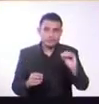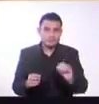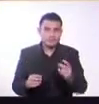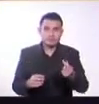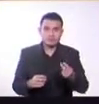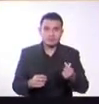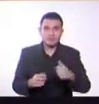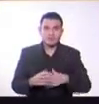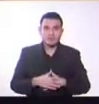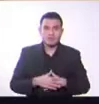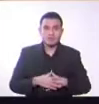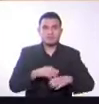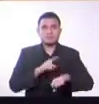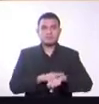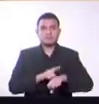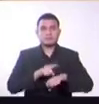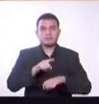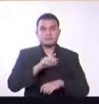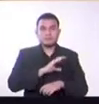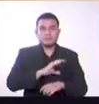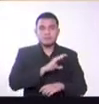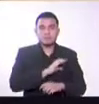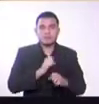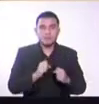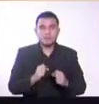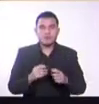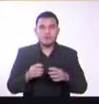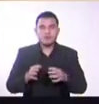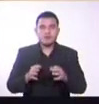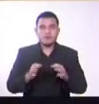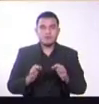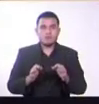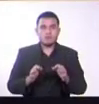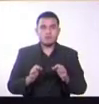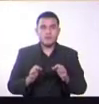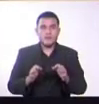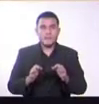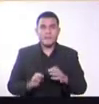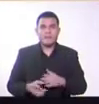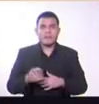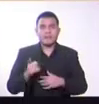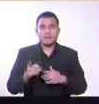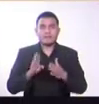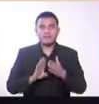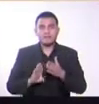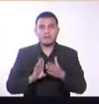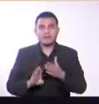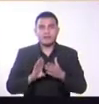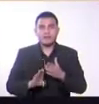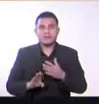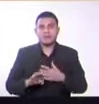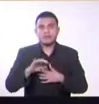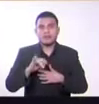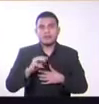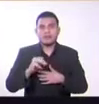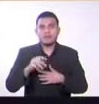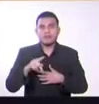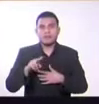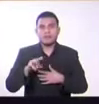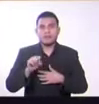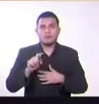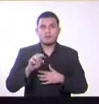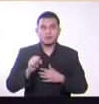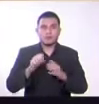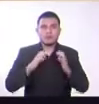alguien toma esa actitud, te está ofreciendo una manera de que tú dejes de pagar el impuesto que el Estado necesita para